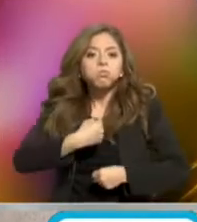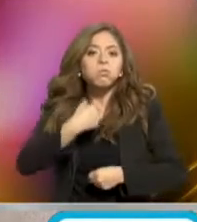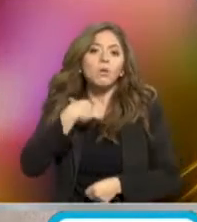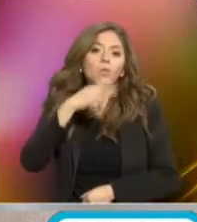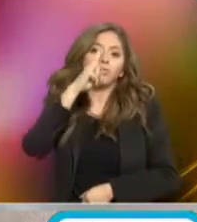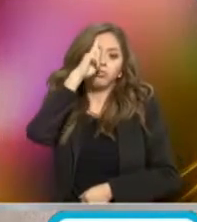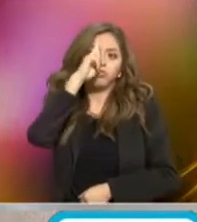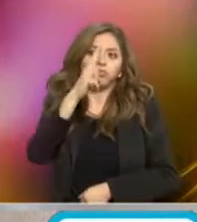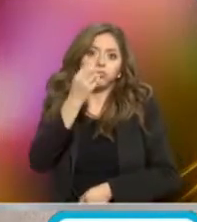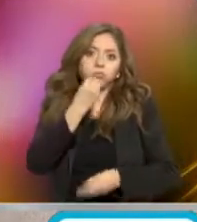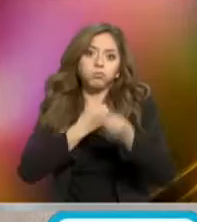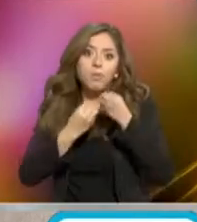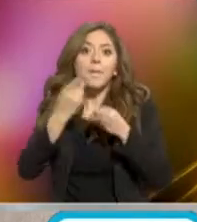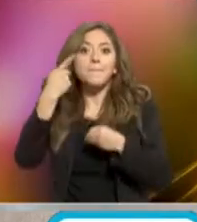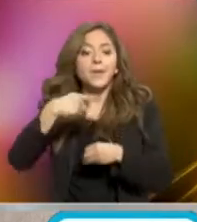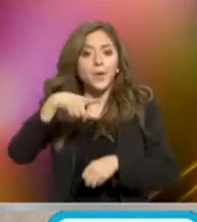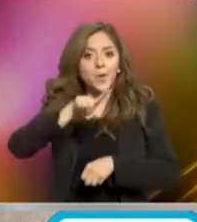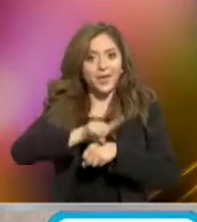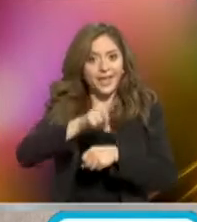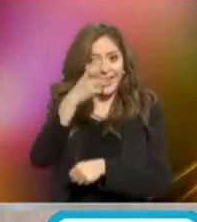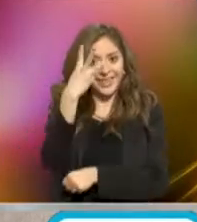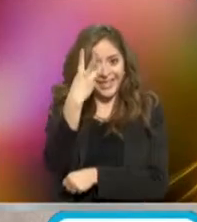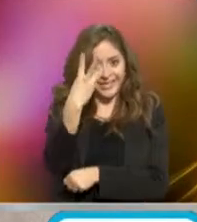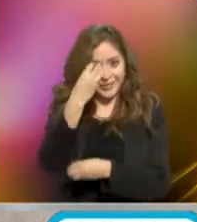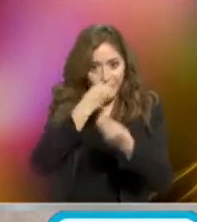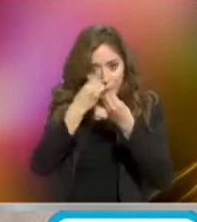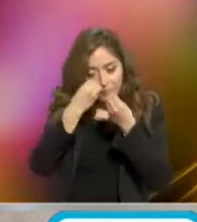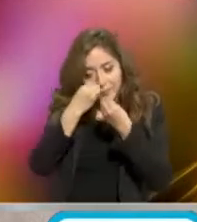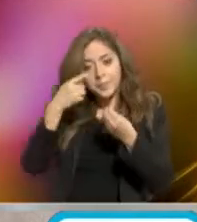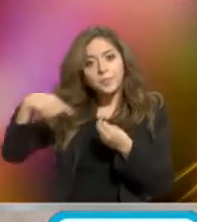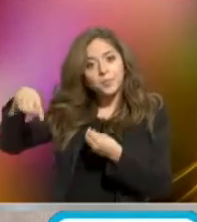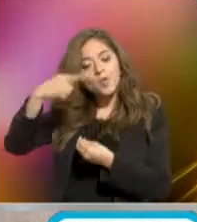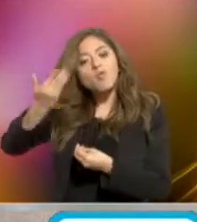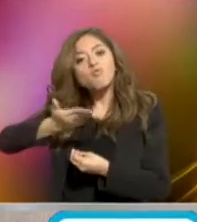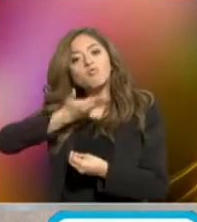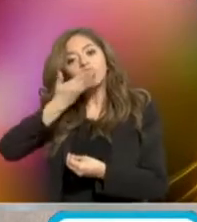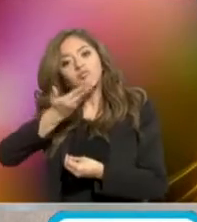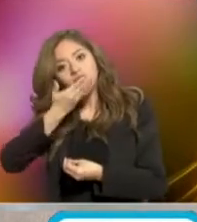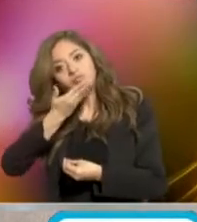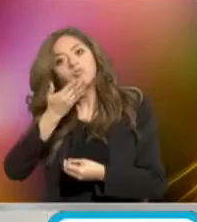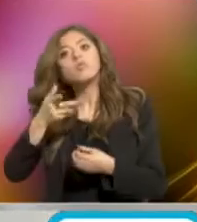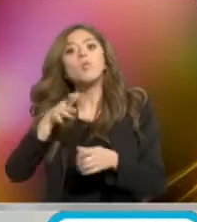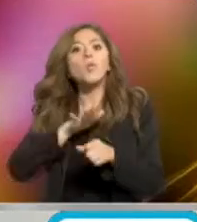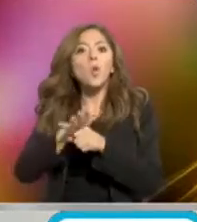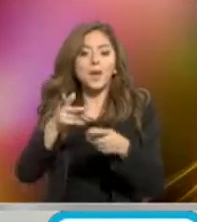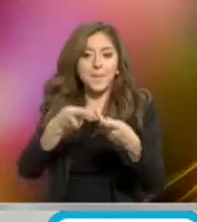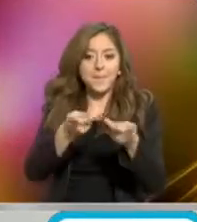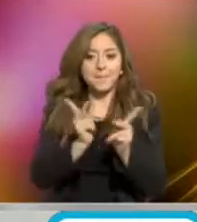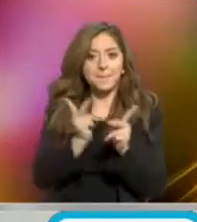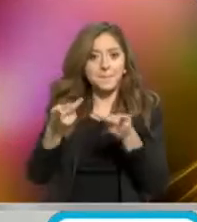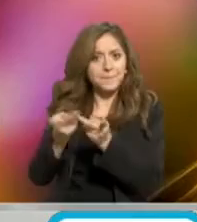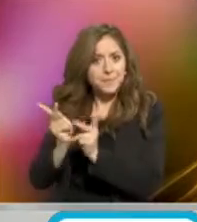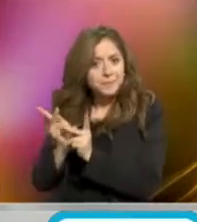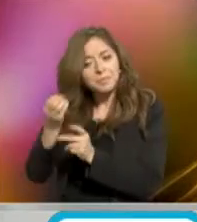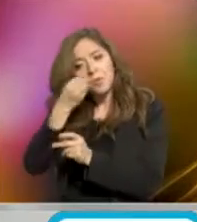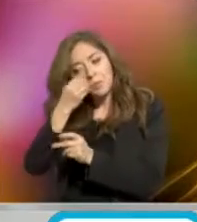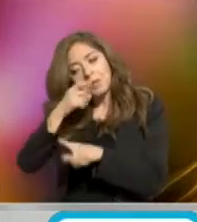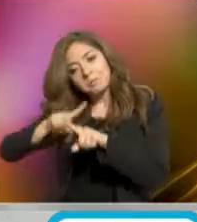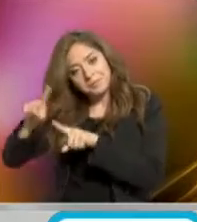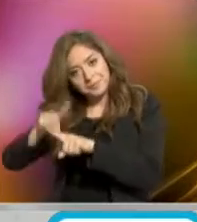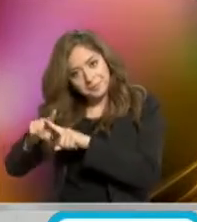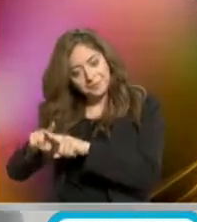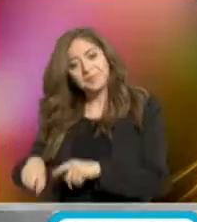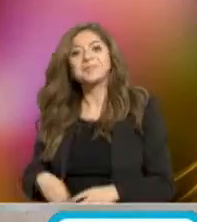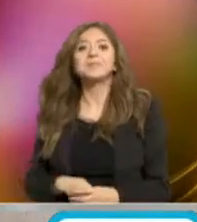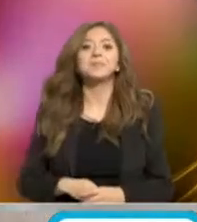traigo una versión muy sana de 3 platillos que estamos muy acostumbrados a comer aquí. 3 platillos típicos mexicanos. ¿A ti te gustan los antojitos